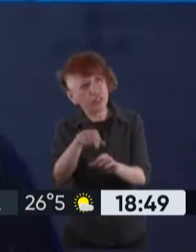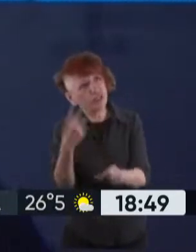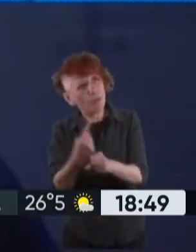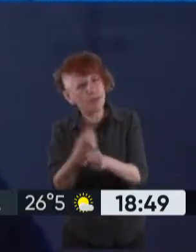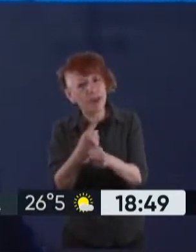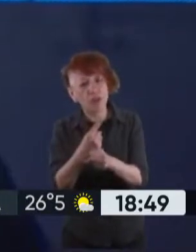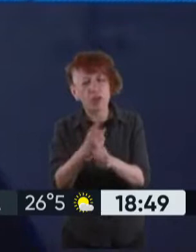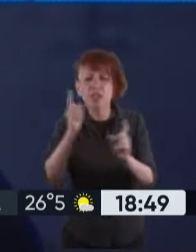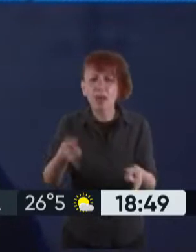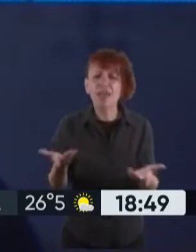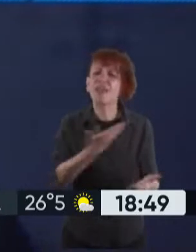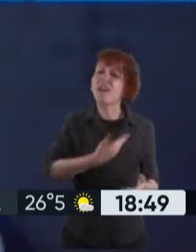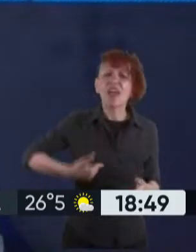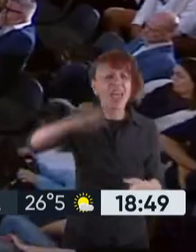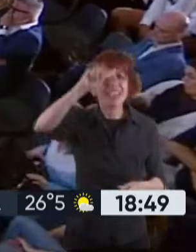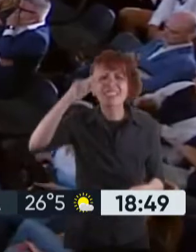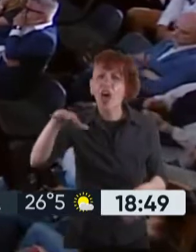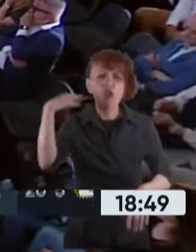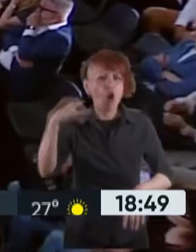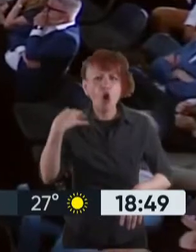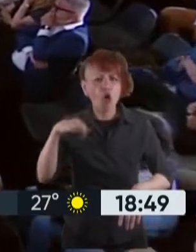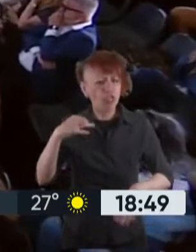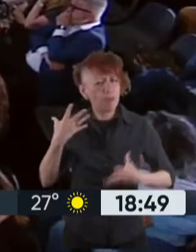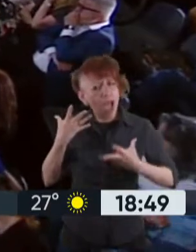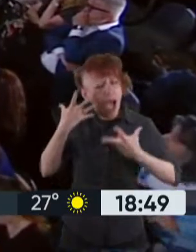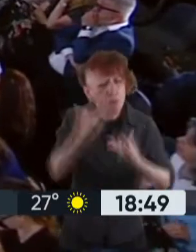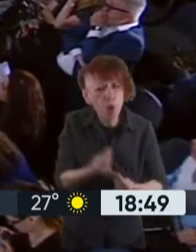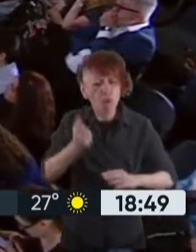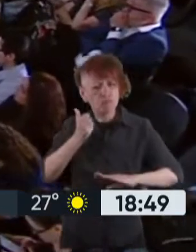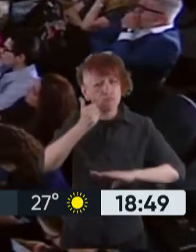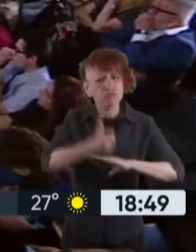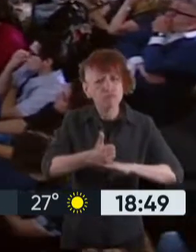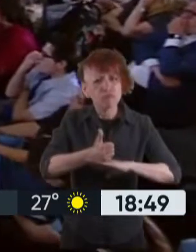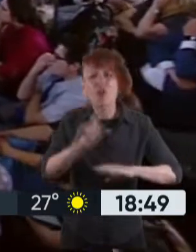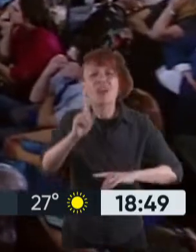entender que el Estado debe estar presente allí, porque no siempre es negocio.